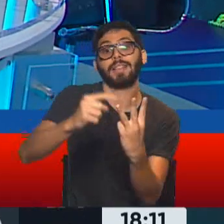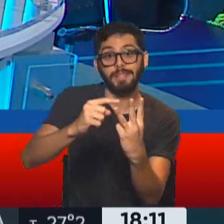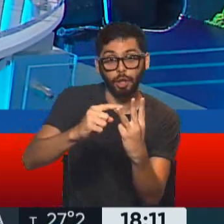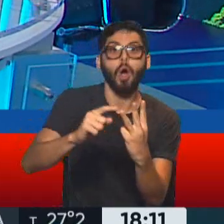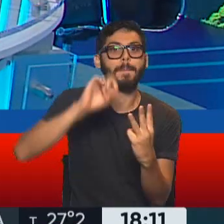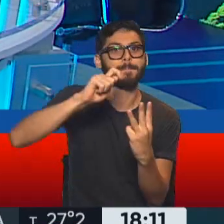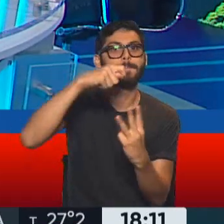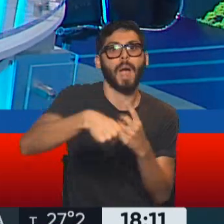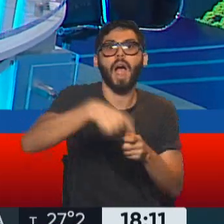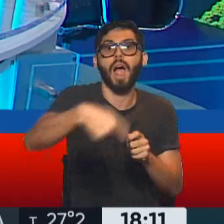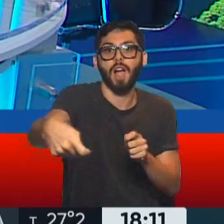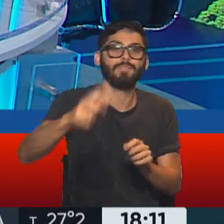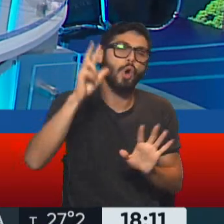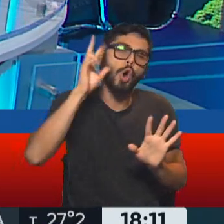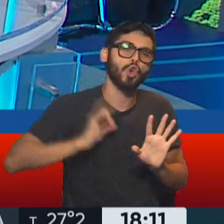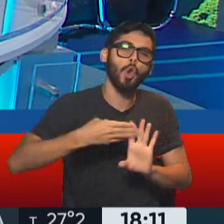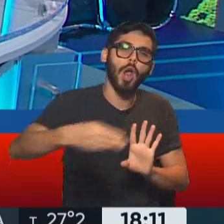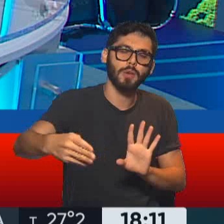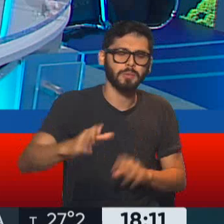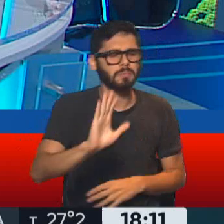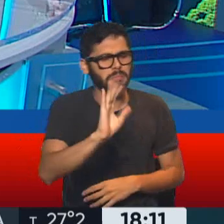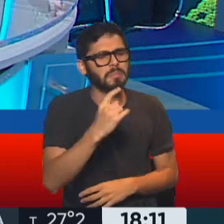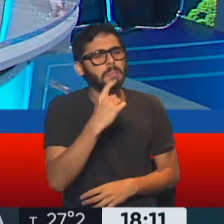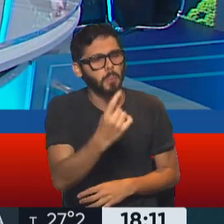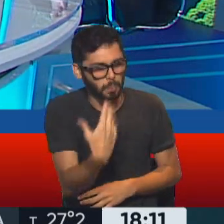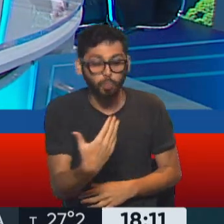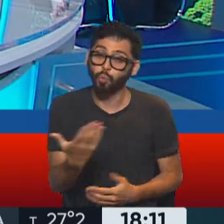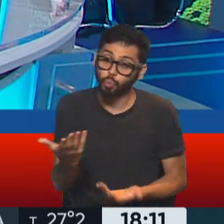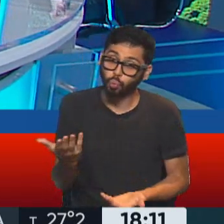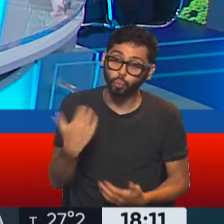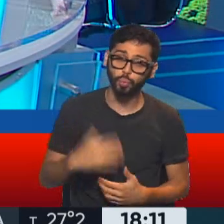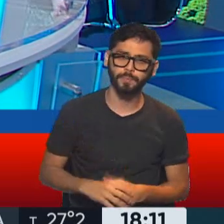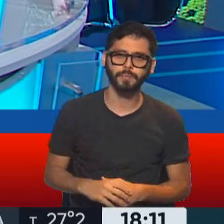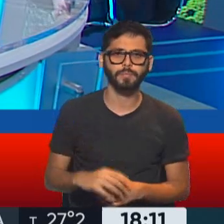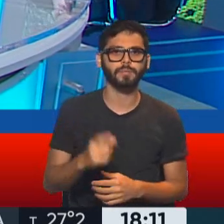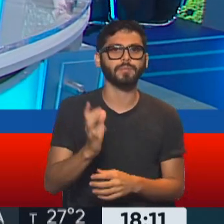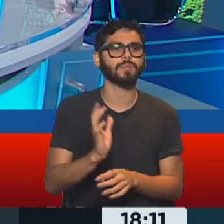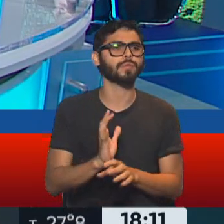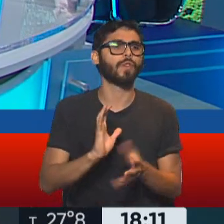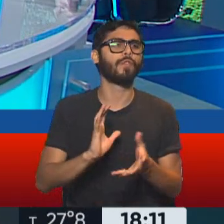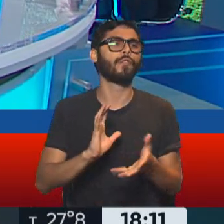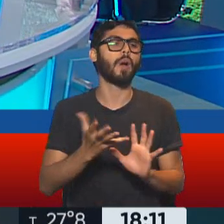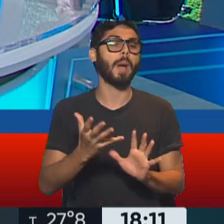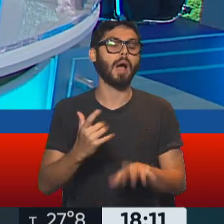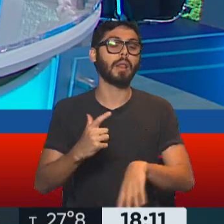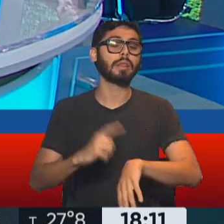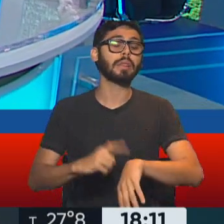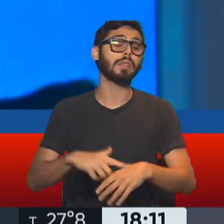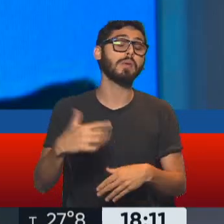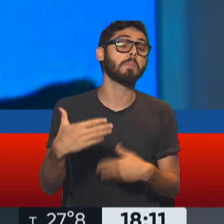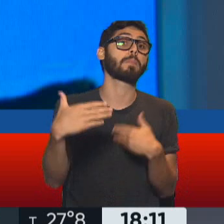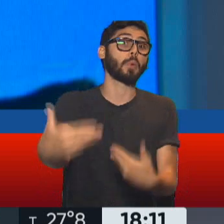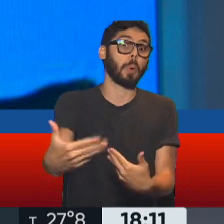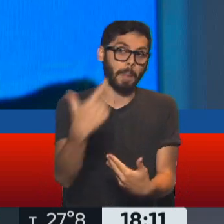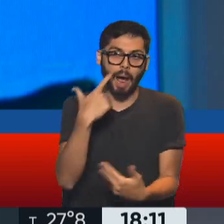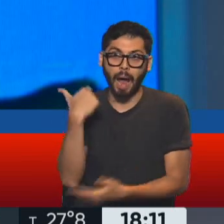hacer un paréntesis? Por supuesto. Es una pregunta. ¿Se gana tiempo para que Argentina crezca económicamente para poder pagar después